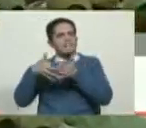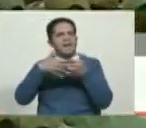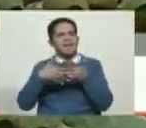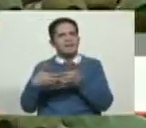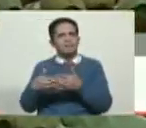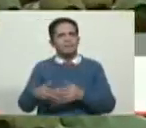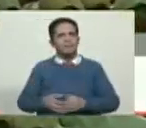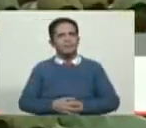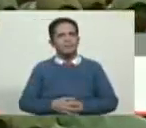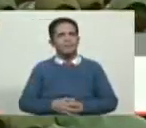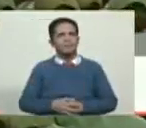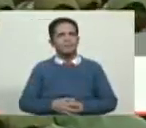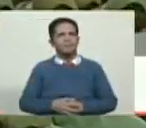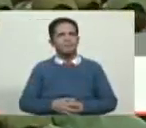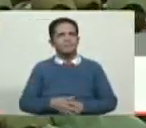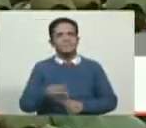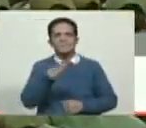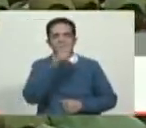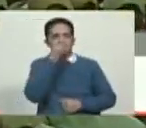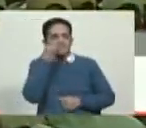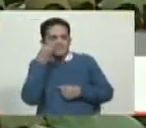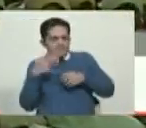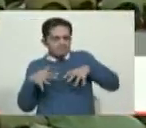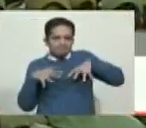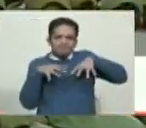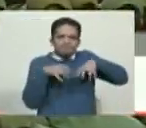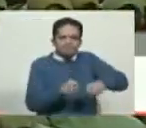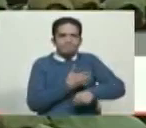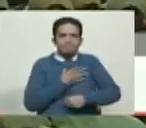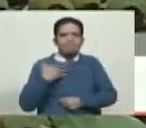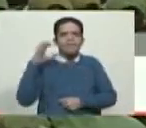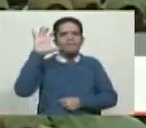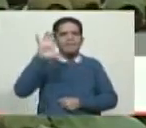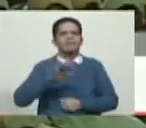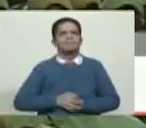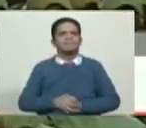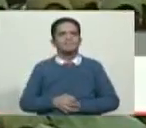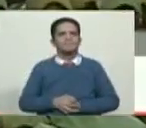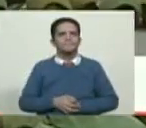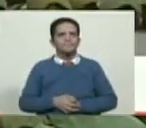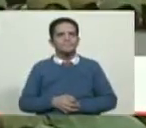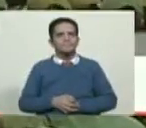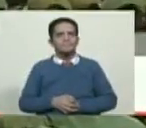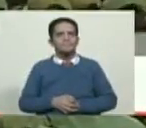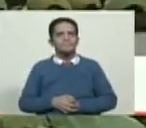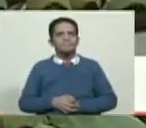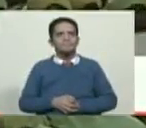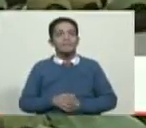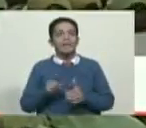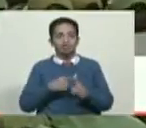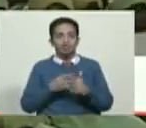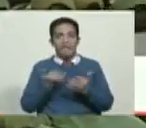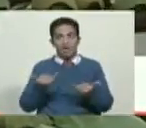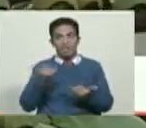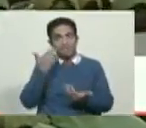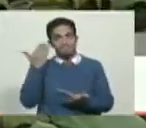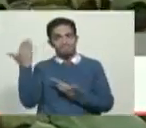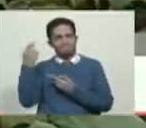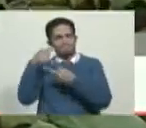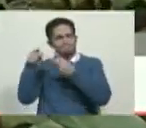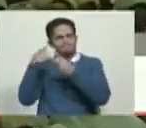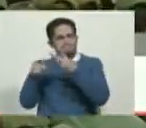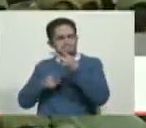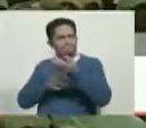contra el imperialismo que se quiere hacer de nuestra patria. Y por eso que estas instrucciones de nuestro comandante en